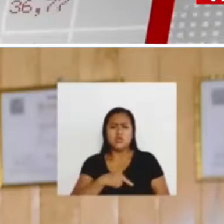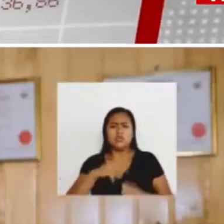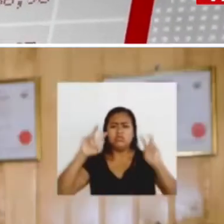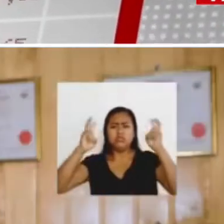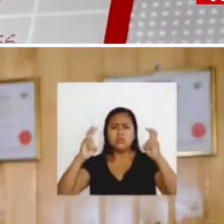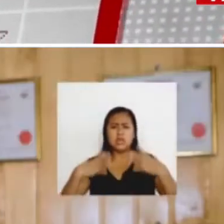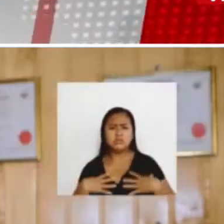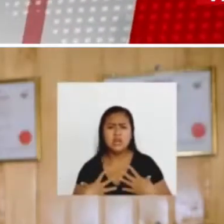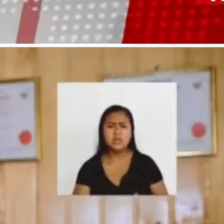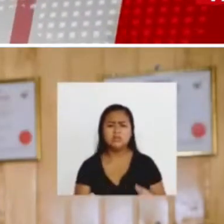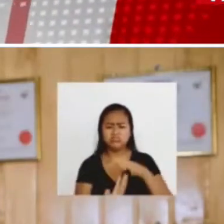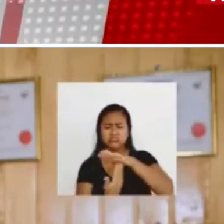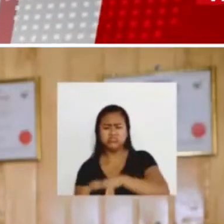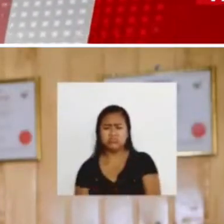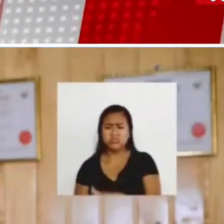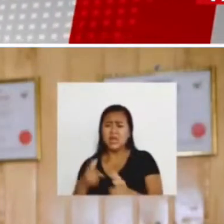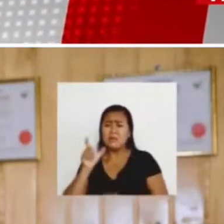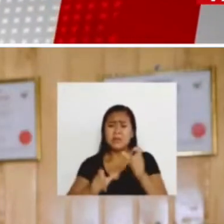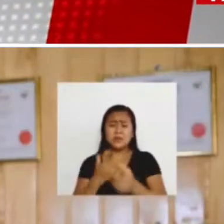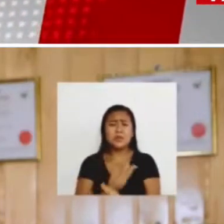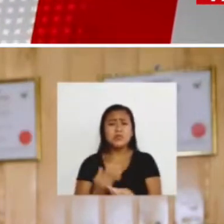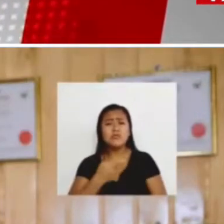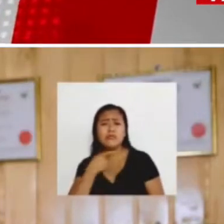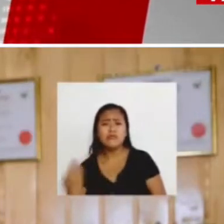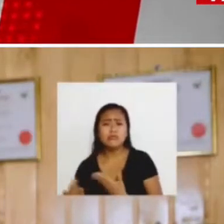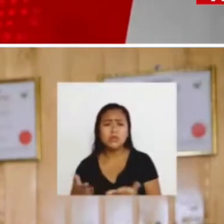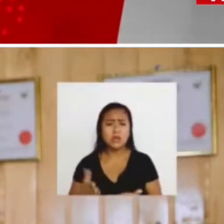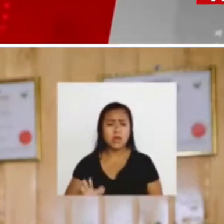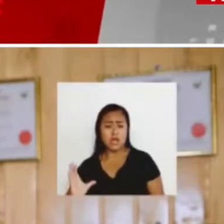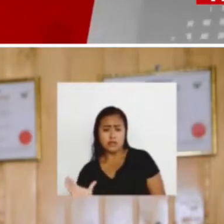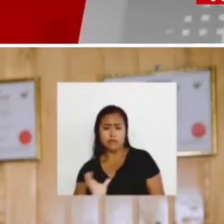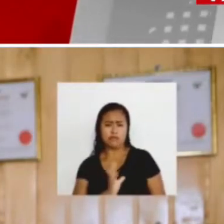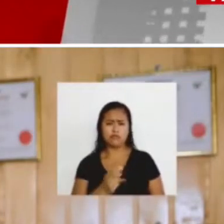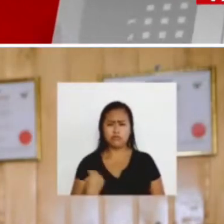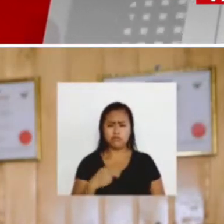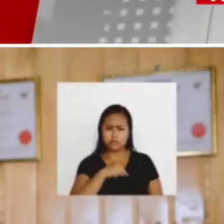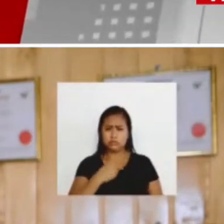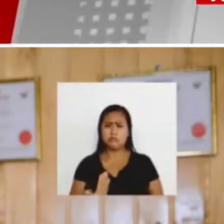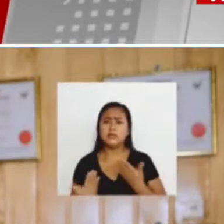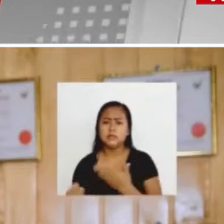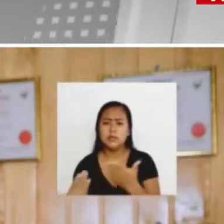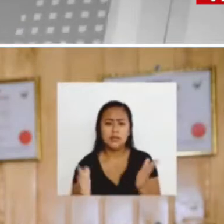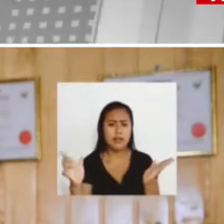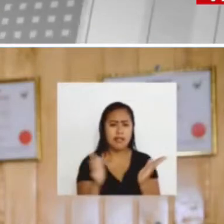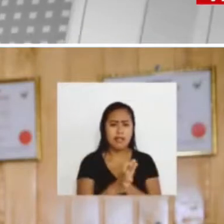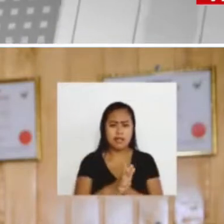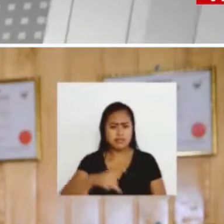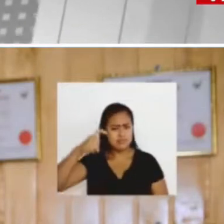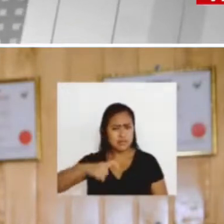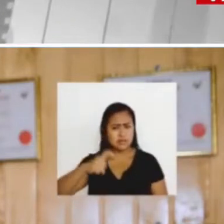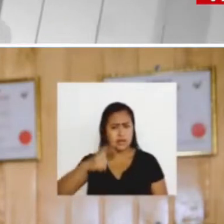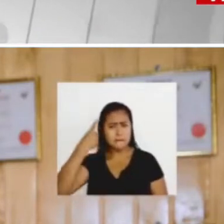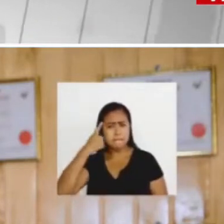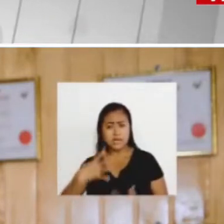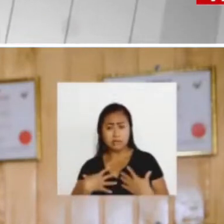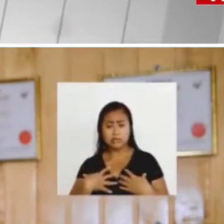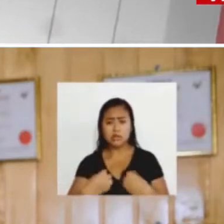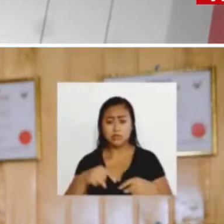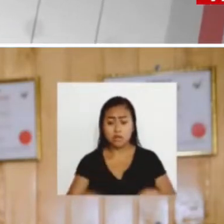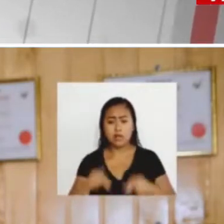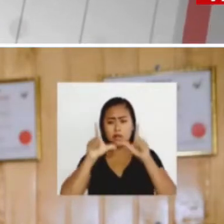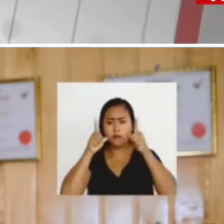hay más del 50% de terrenos así. Estamos hablando de que podría beneficiar al 50%